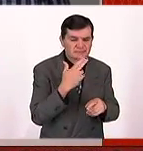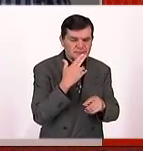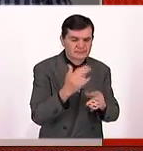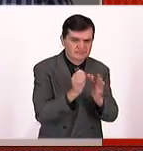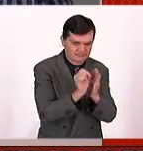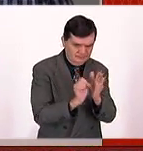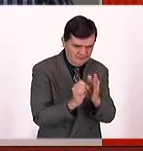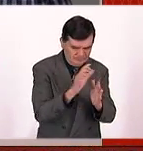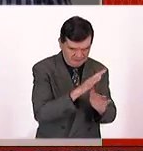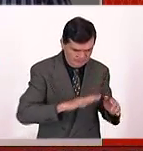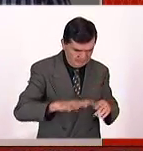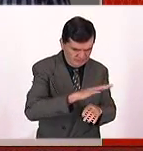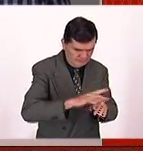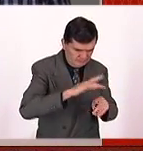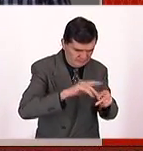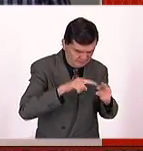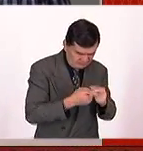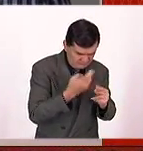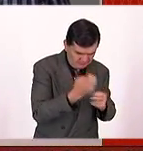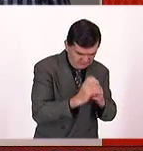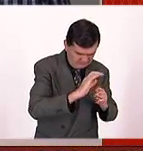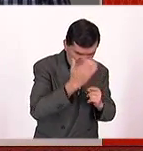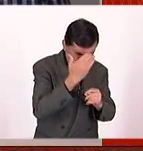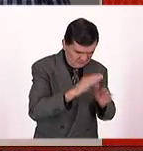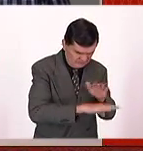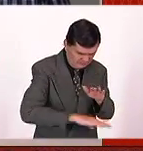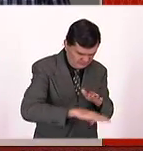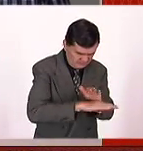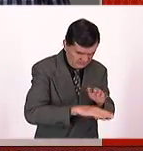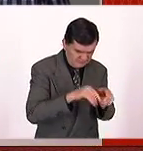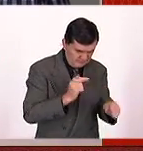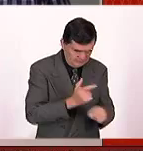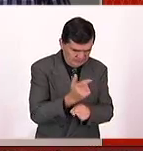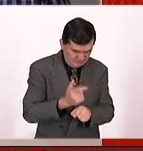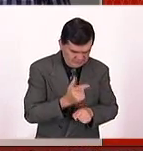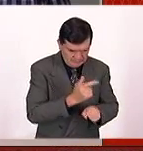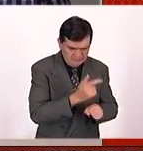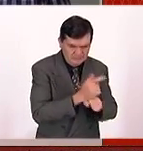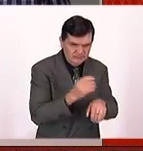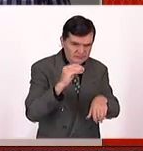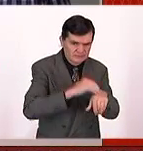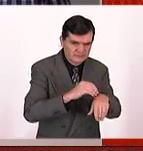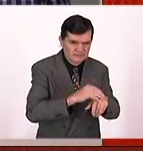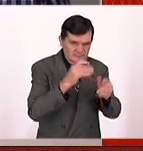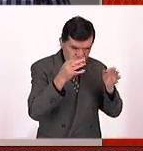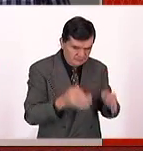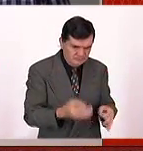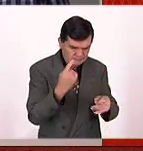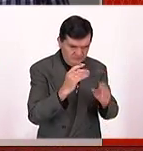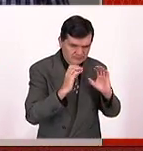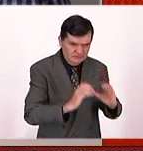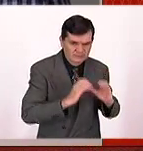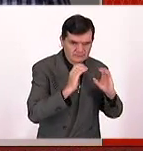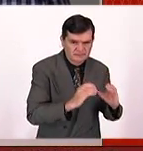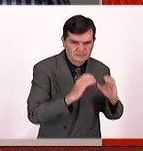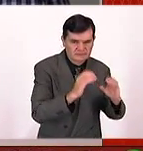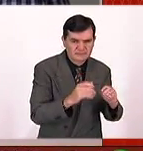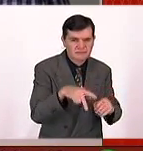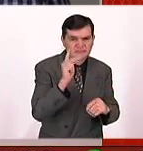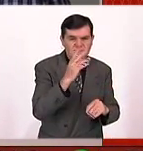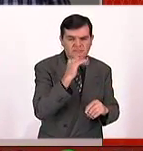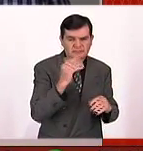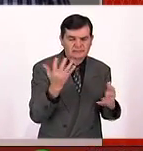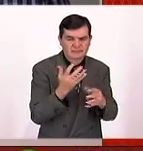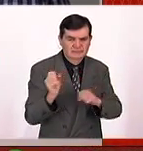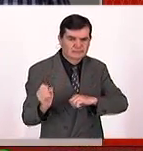sistema para precisamente a partir de este conocimiento básico identificar estrategias específicas de conservación, pero no